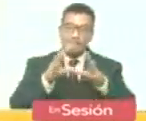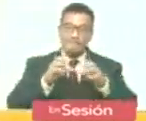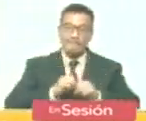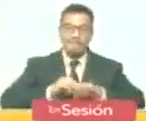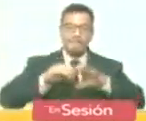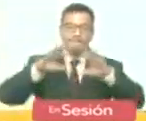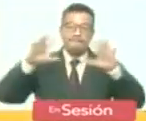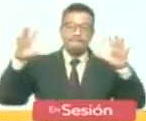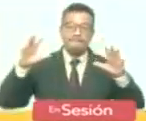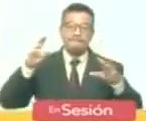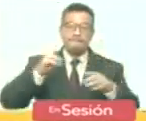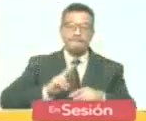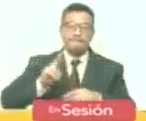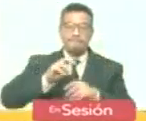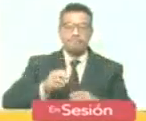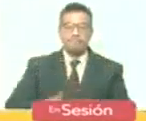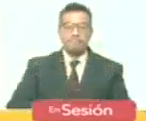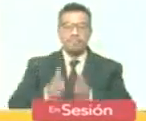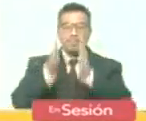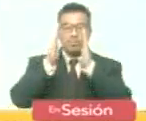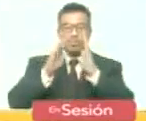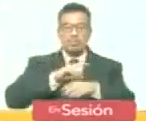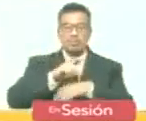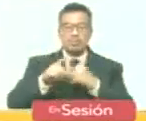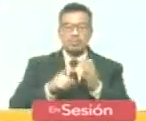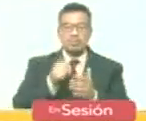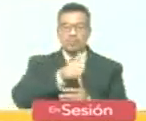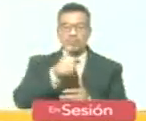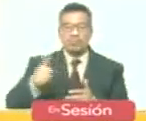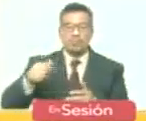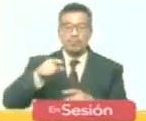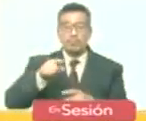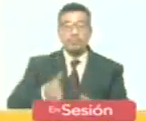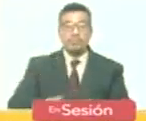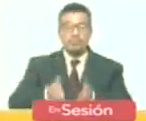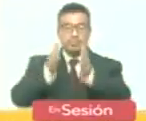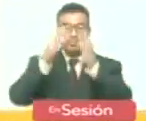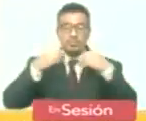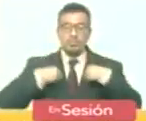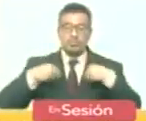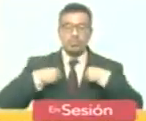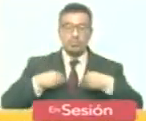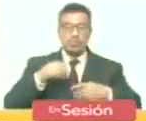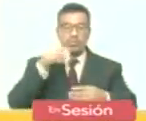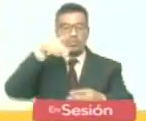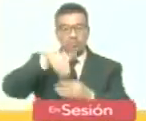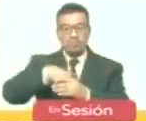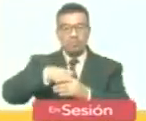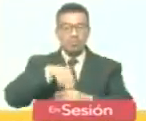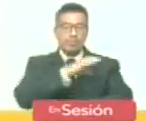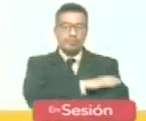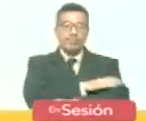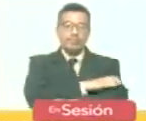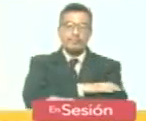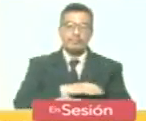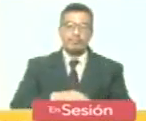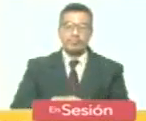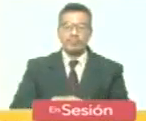explotar, hubiera volado el edificio y la mayoría de la gente que vive en ese edificio vota por la oposición.